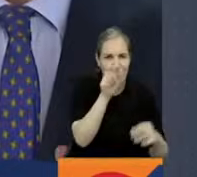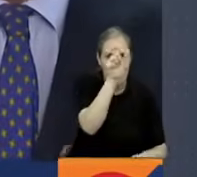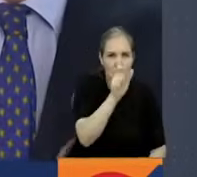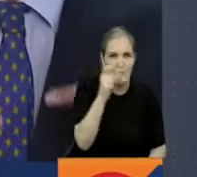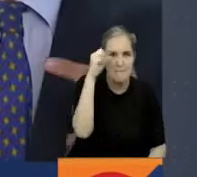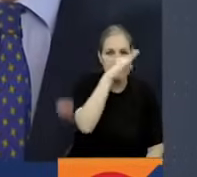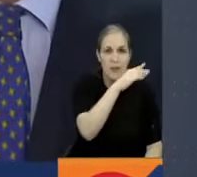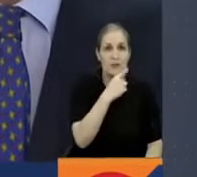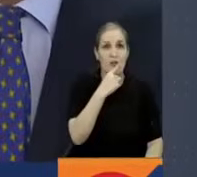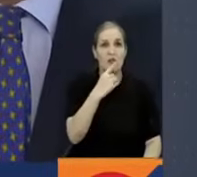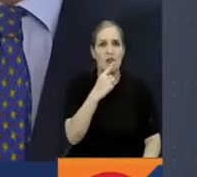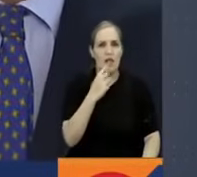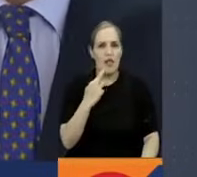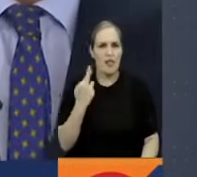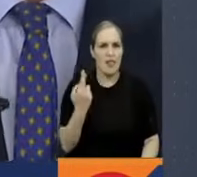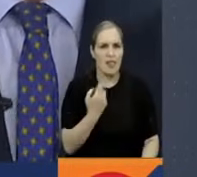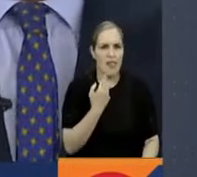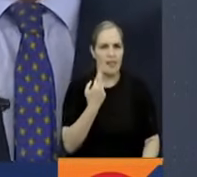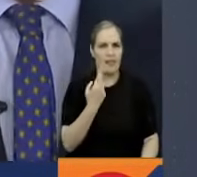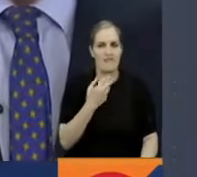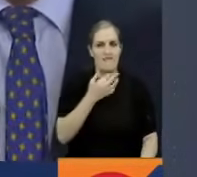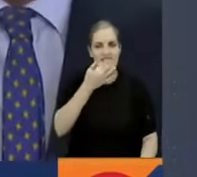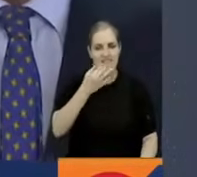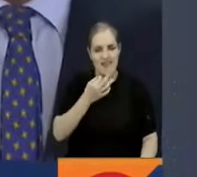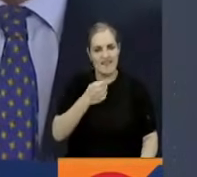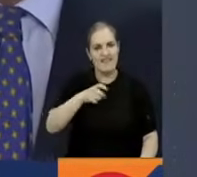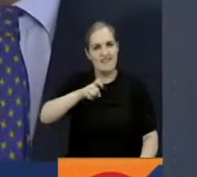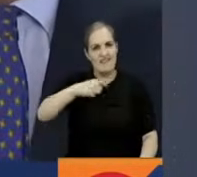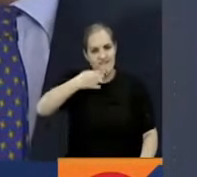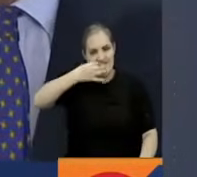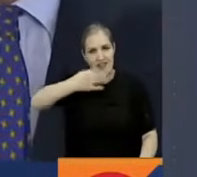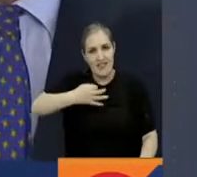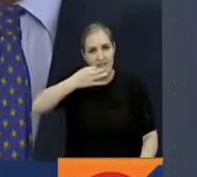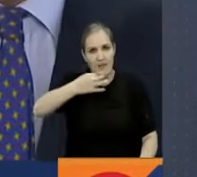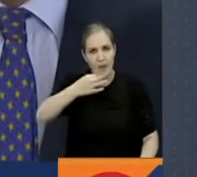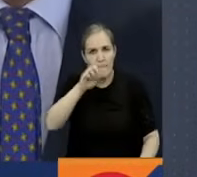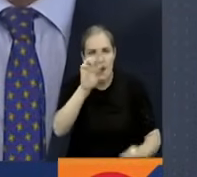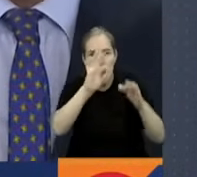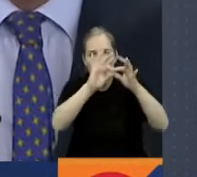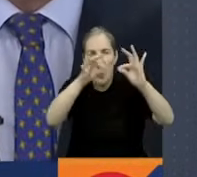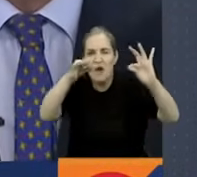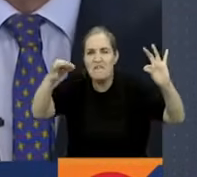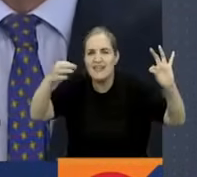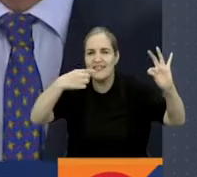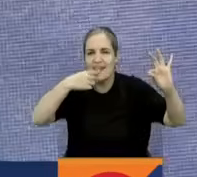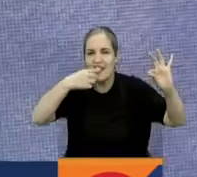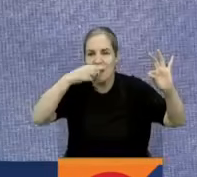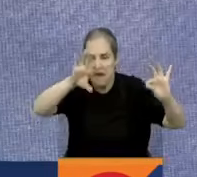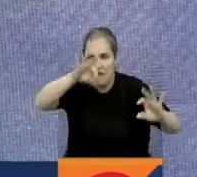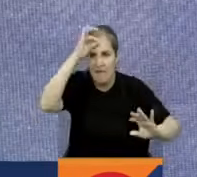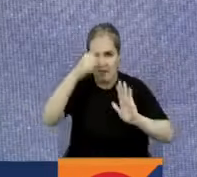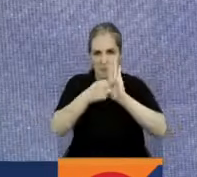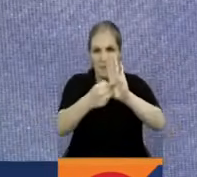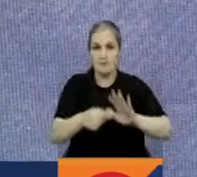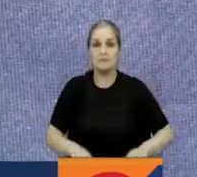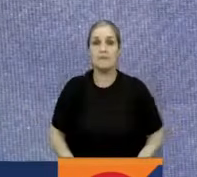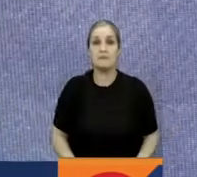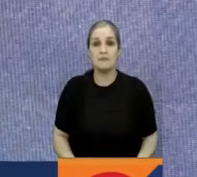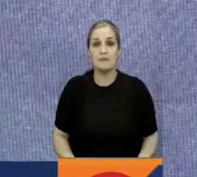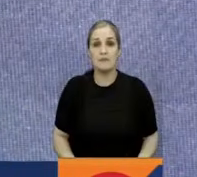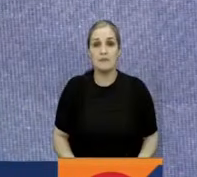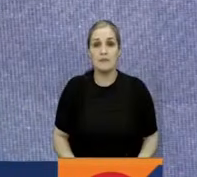de manera reiterada sobre la verdad, pero atención a esto que dijo sobre el atentado en su contra. Tenemos que